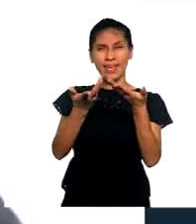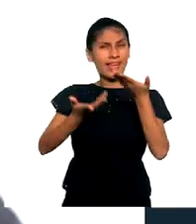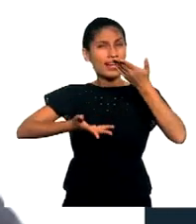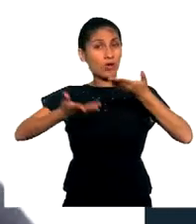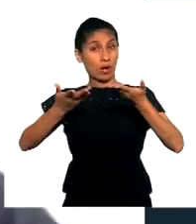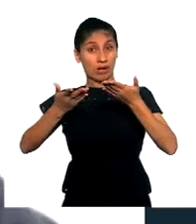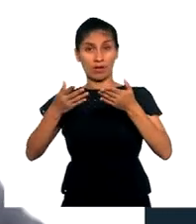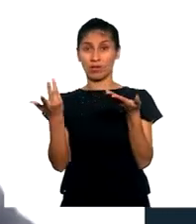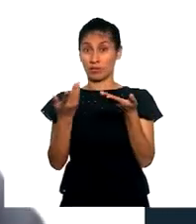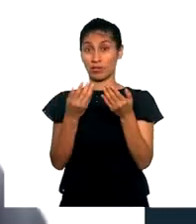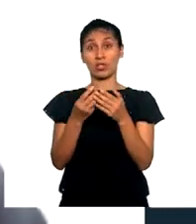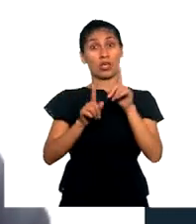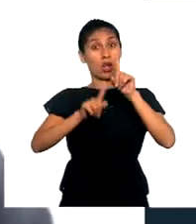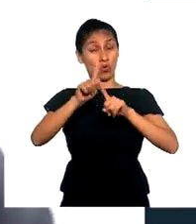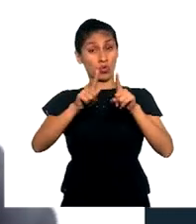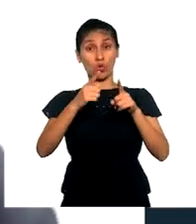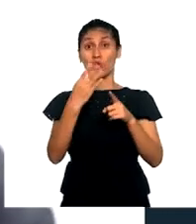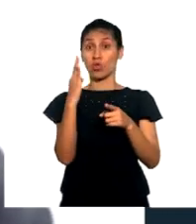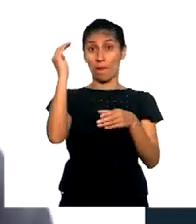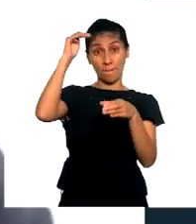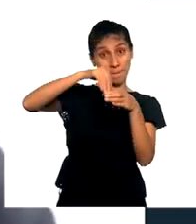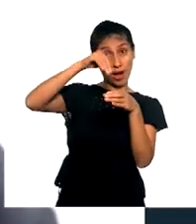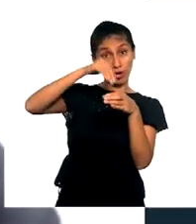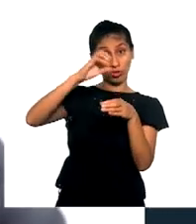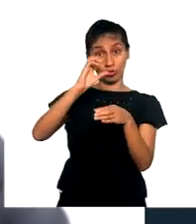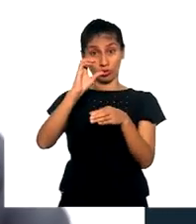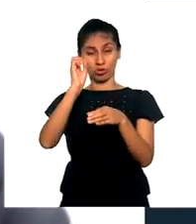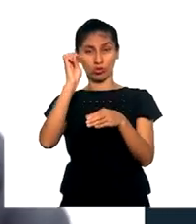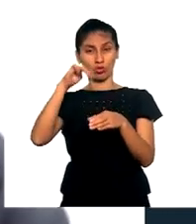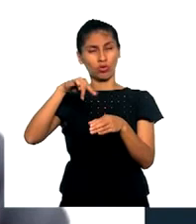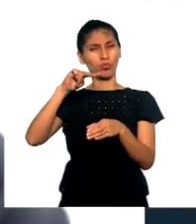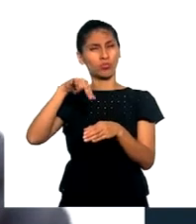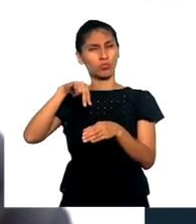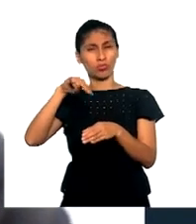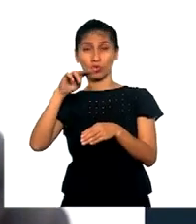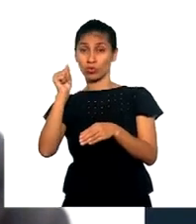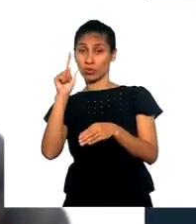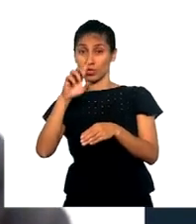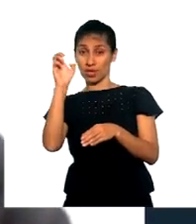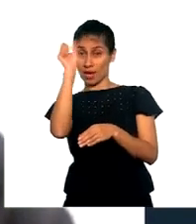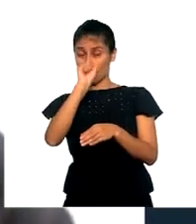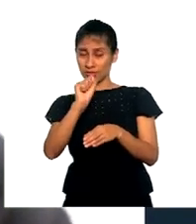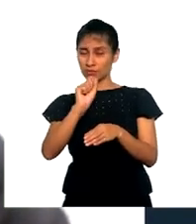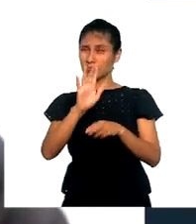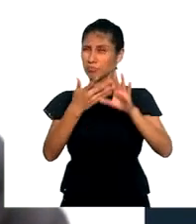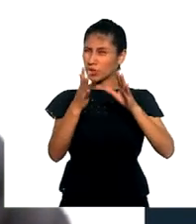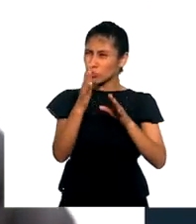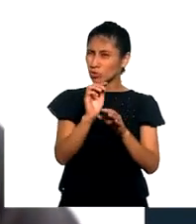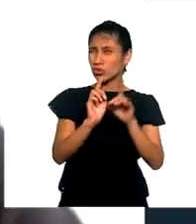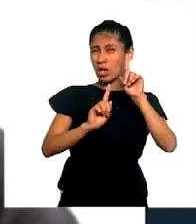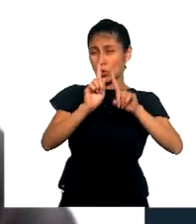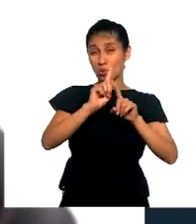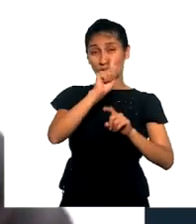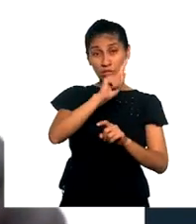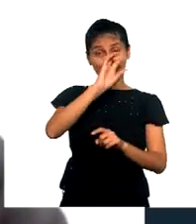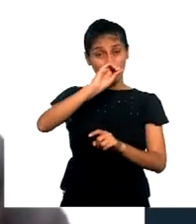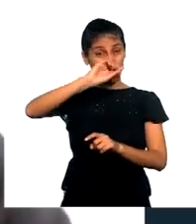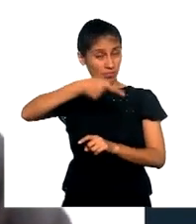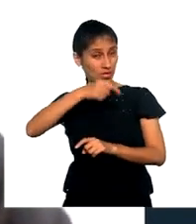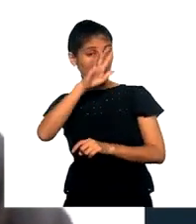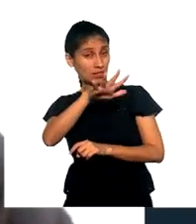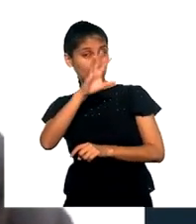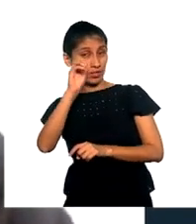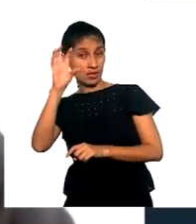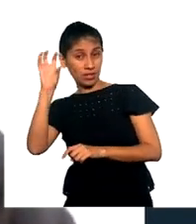movimiento de bancos comunales hay aproximadamente unos 10 mil 500 bancos comunales en nuestro